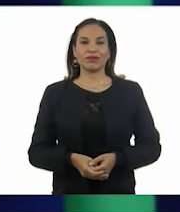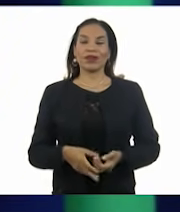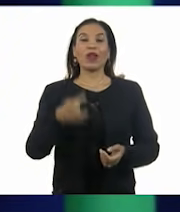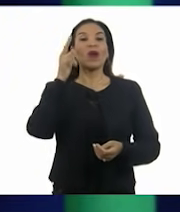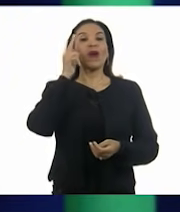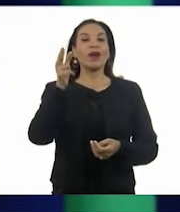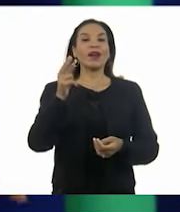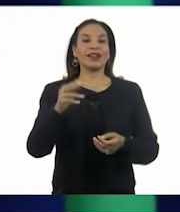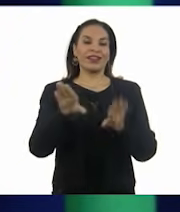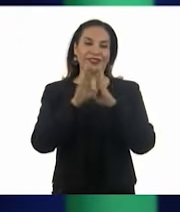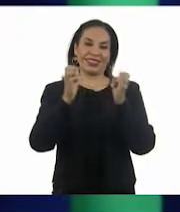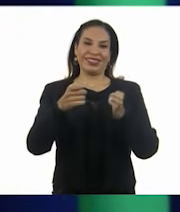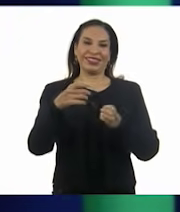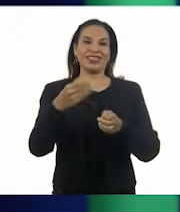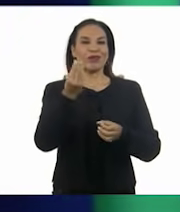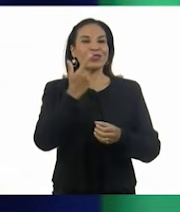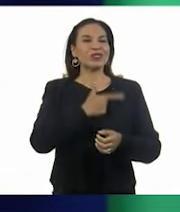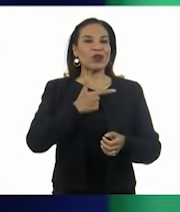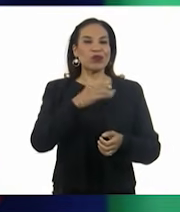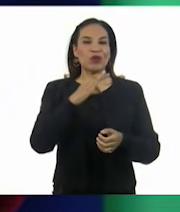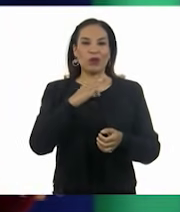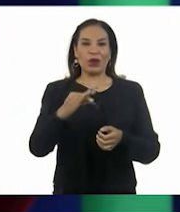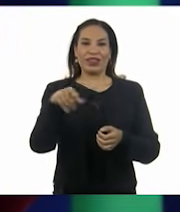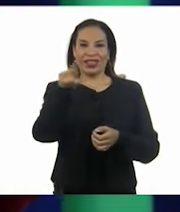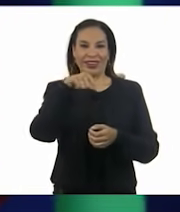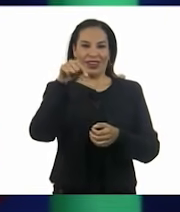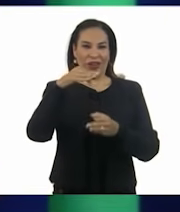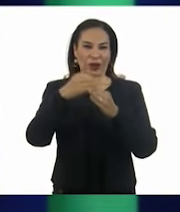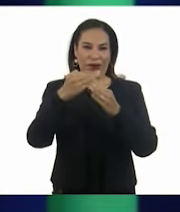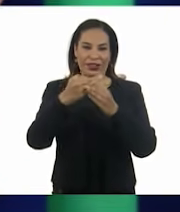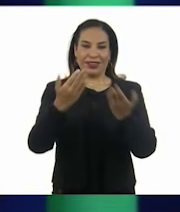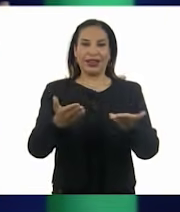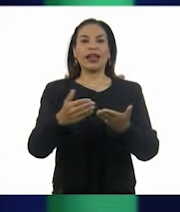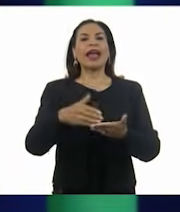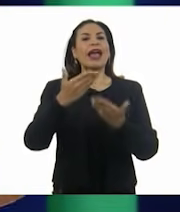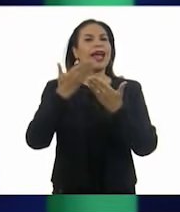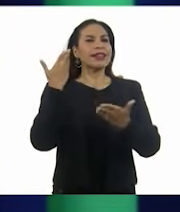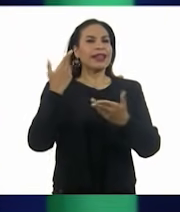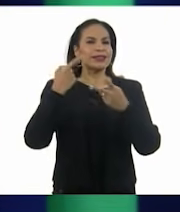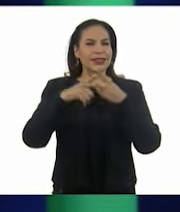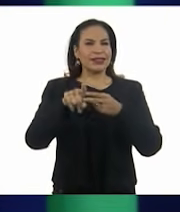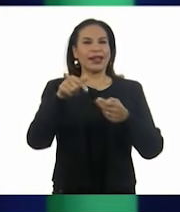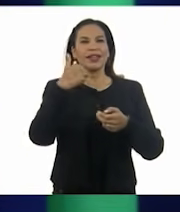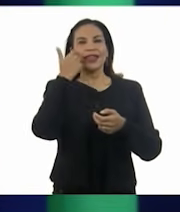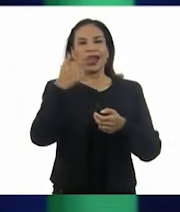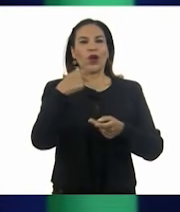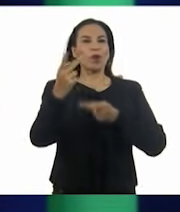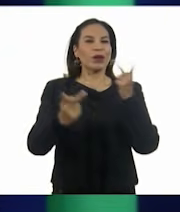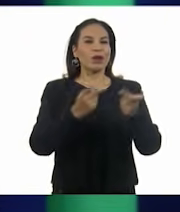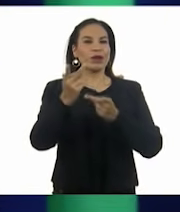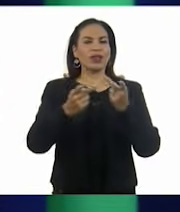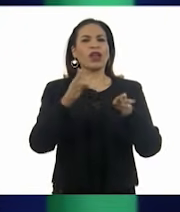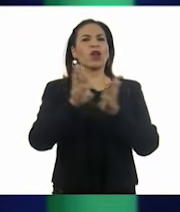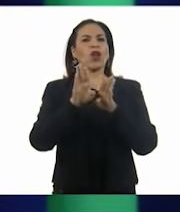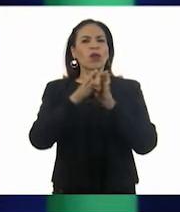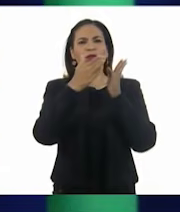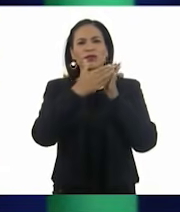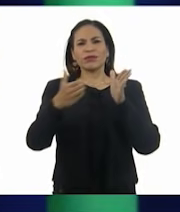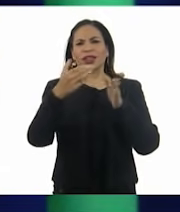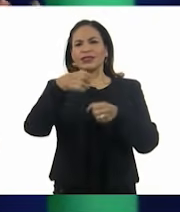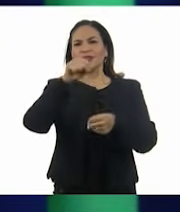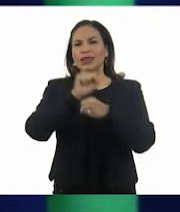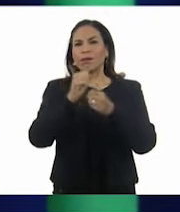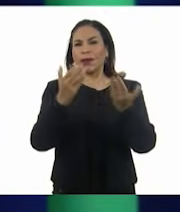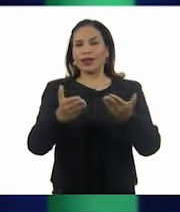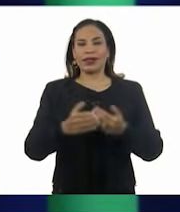Hola, ¿qué tal? Me da mucho gusto que estén aquí en este espacio. Antes de iniciar, me gustaría preguntarte, ¿cómo te fue durante esta semana?